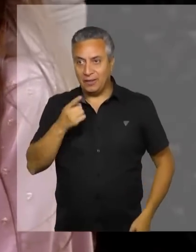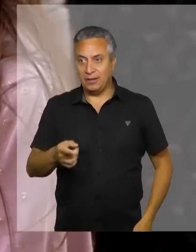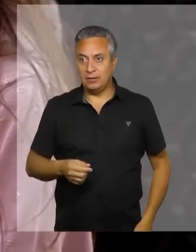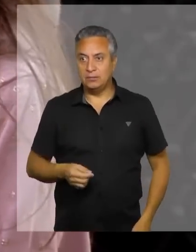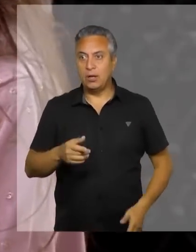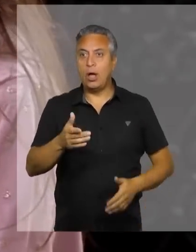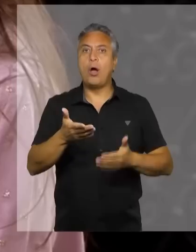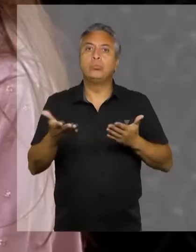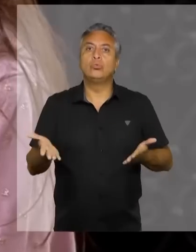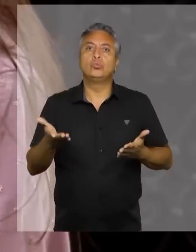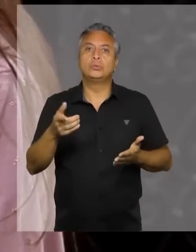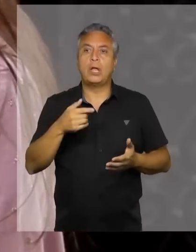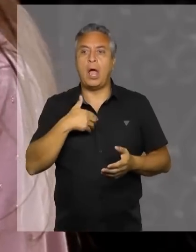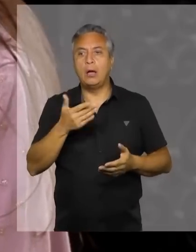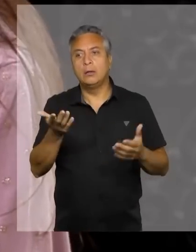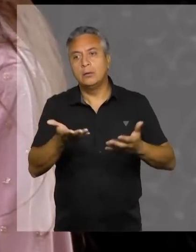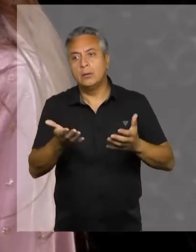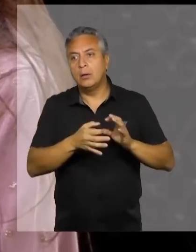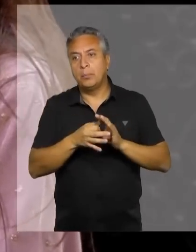pasa es que